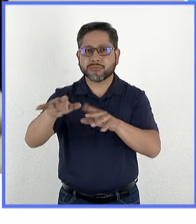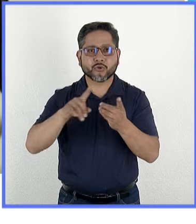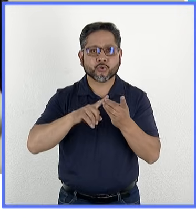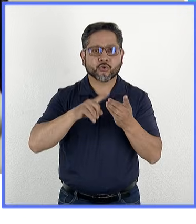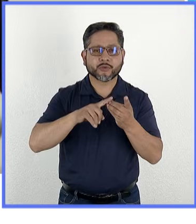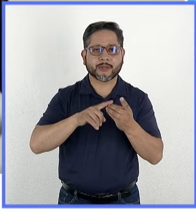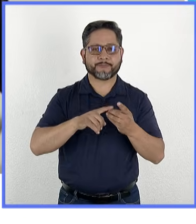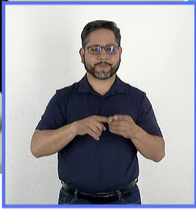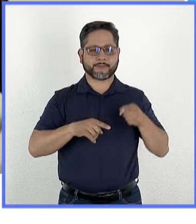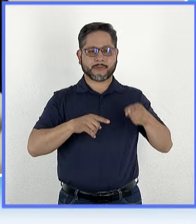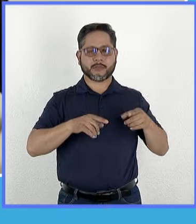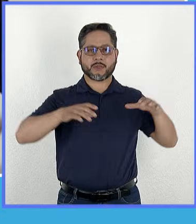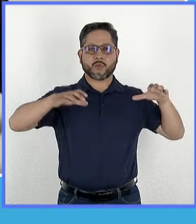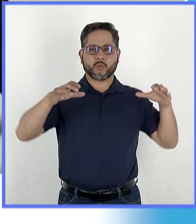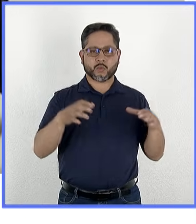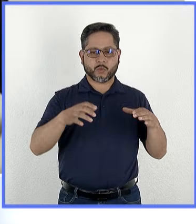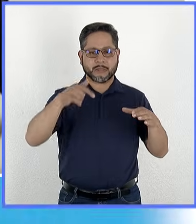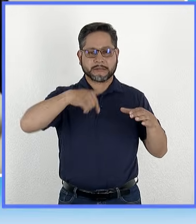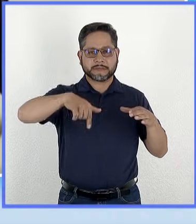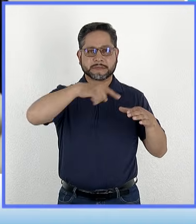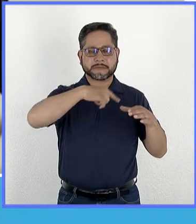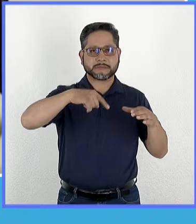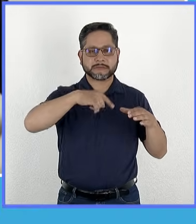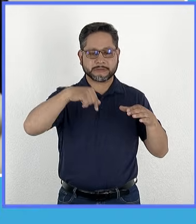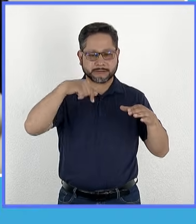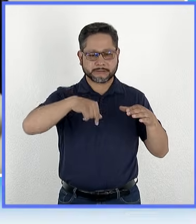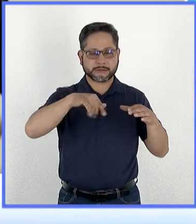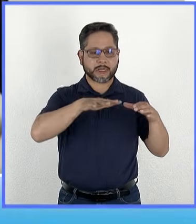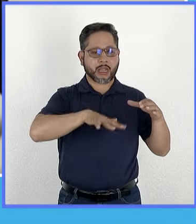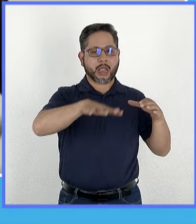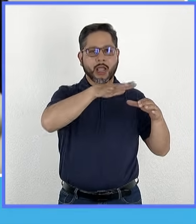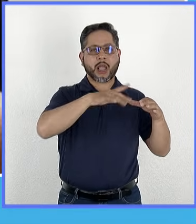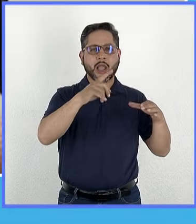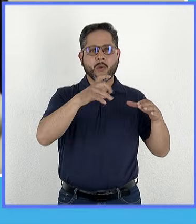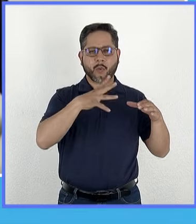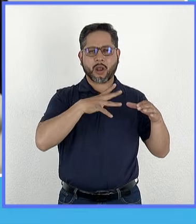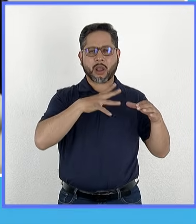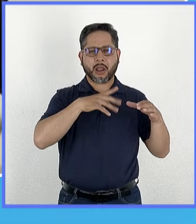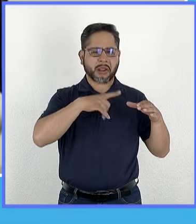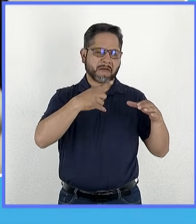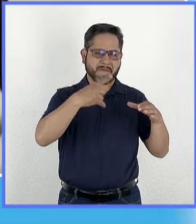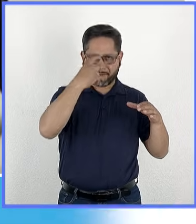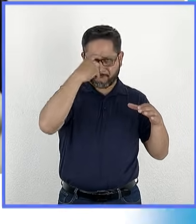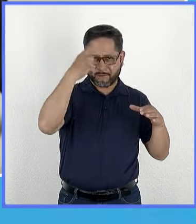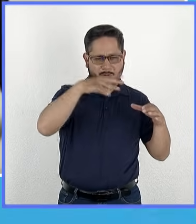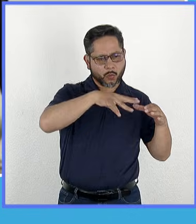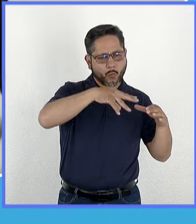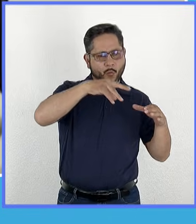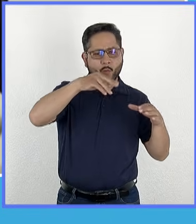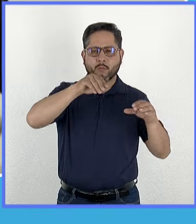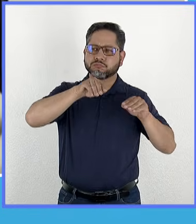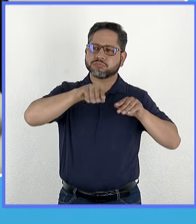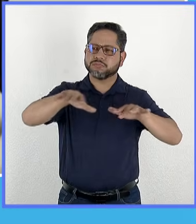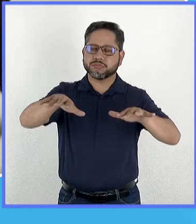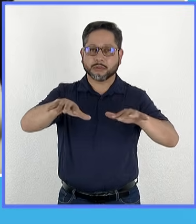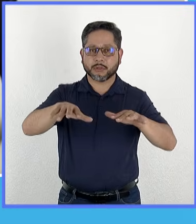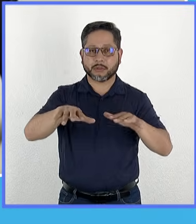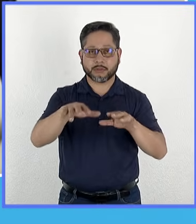cuenca que tenemos disponibilidad cero de agua superficial y todo eso, pues es muy sencillo. Y aquí hay que compartir